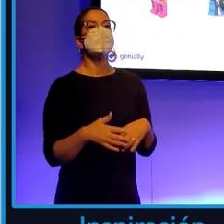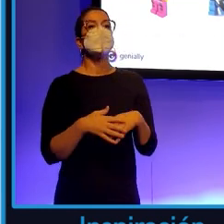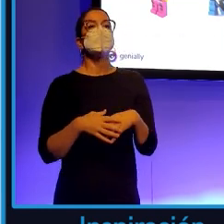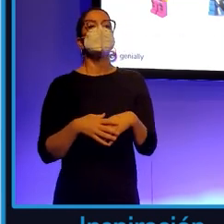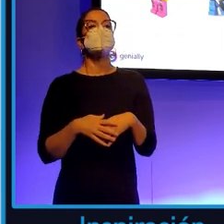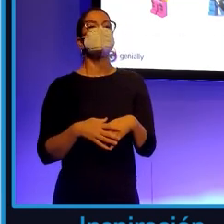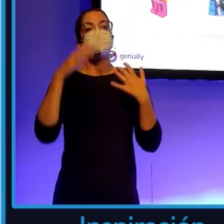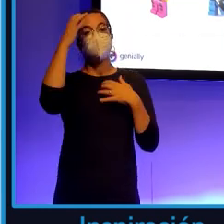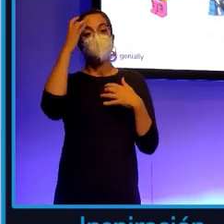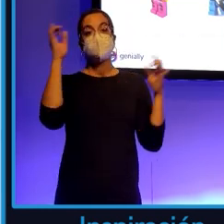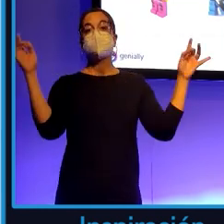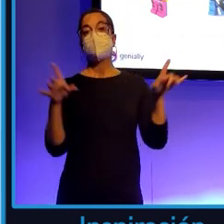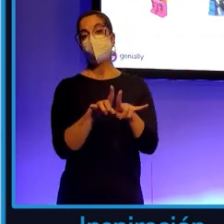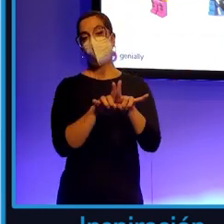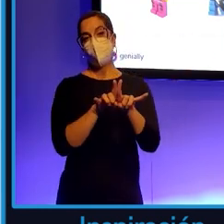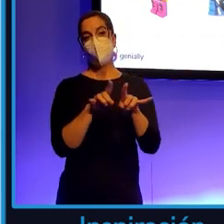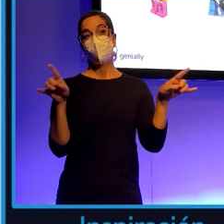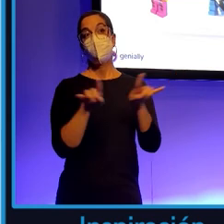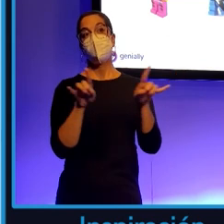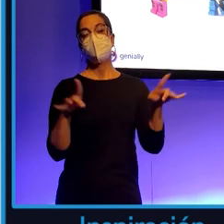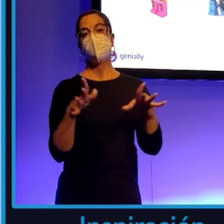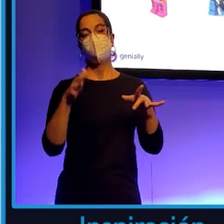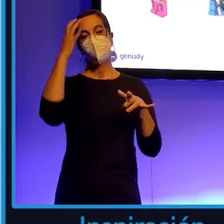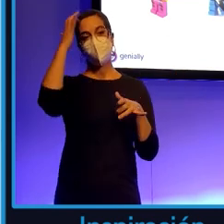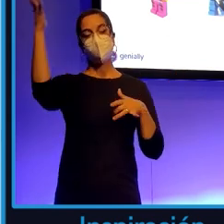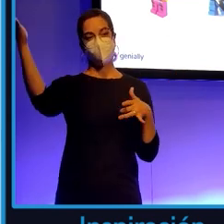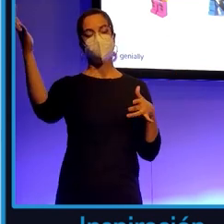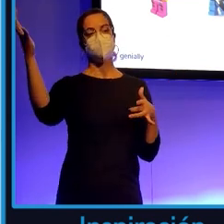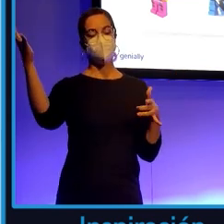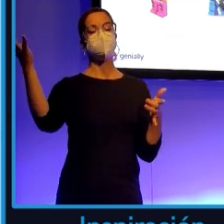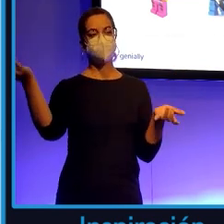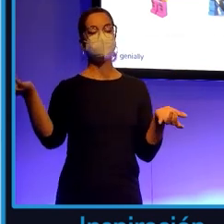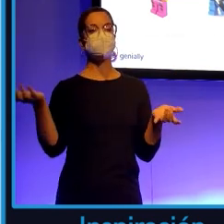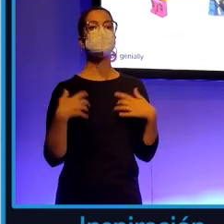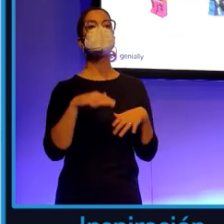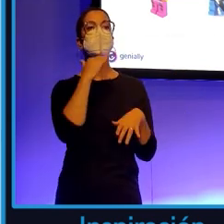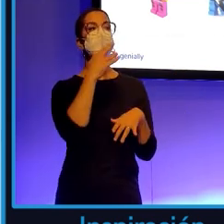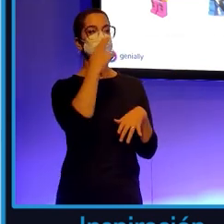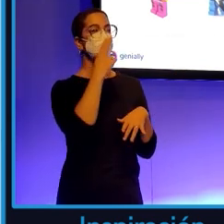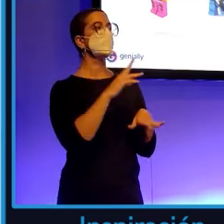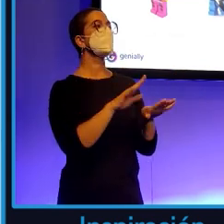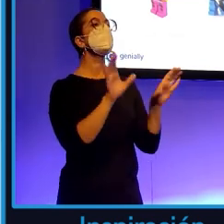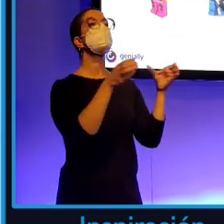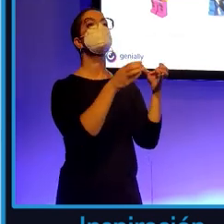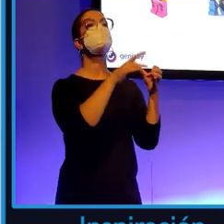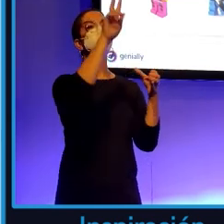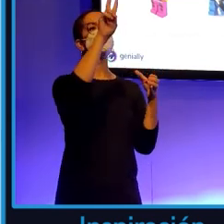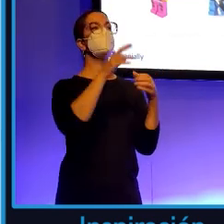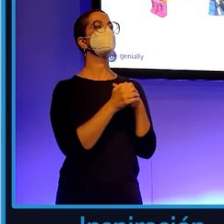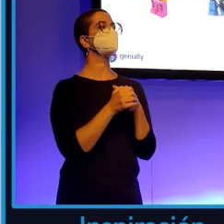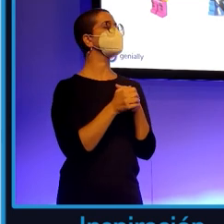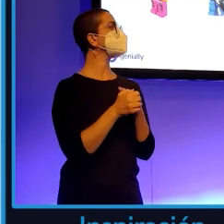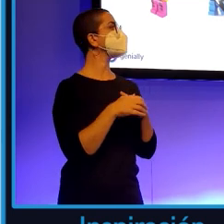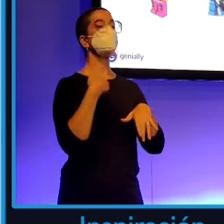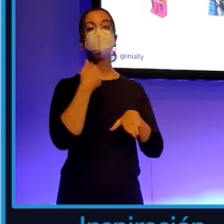no puedan no lo intentemos nunca nunca romper con lo cual eso es interesante tenemos dos grupos más levantados estoy cumpliendo como un caballero